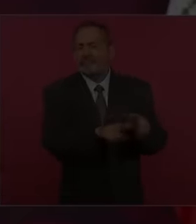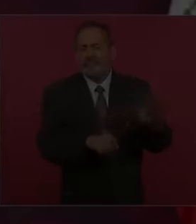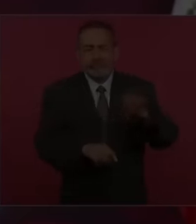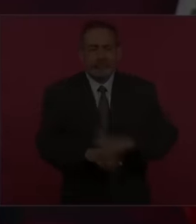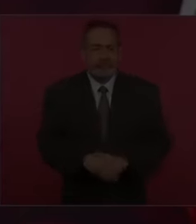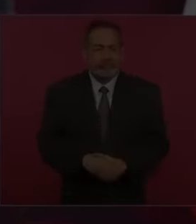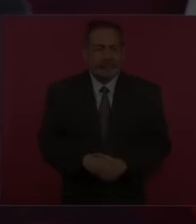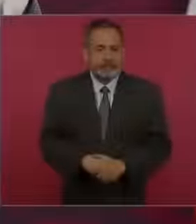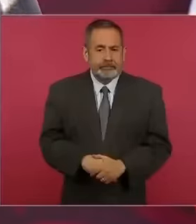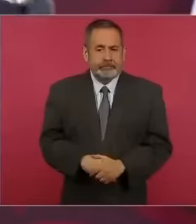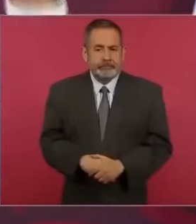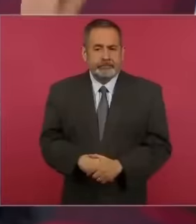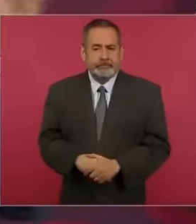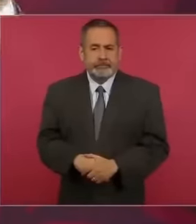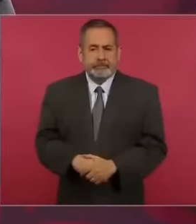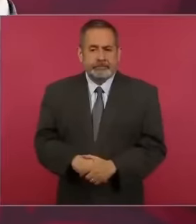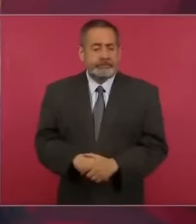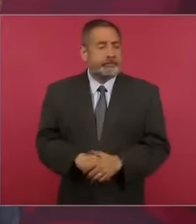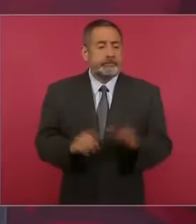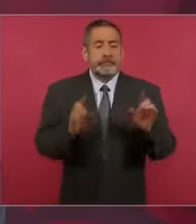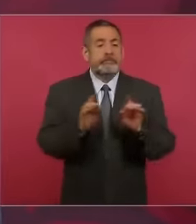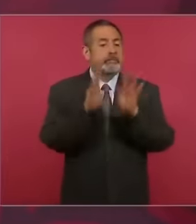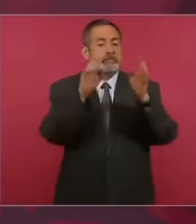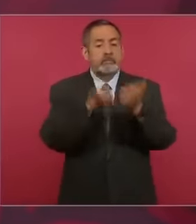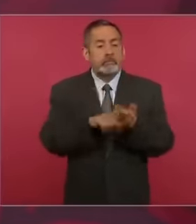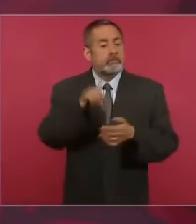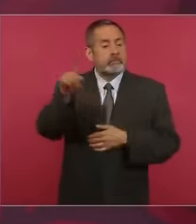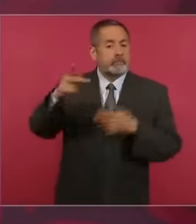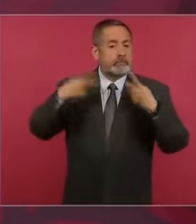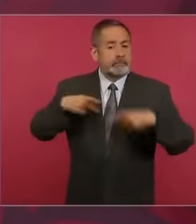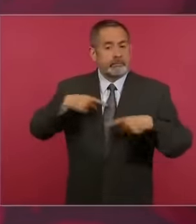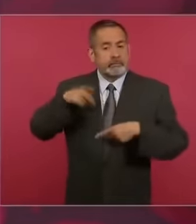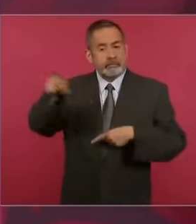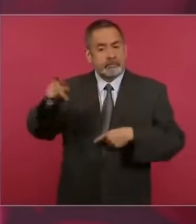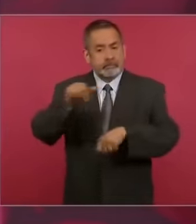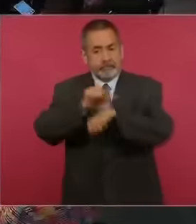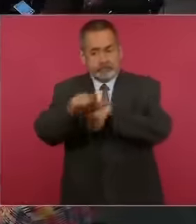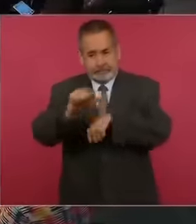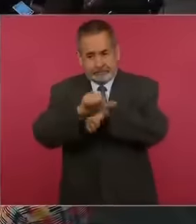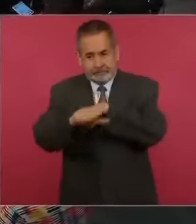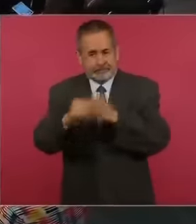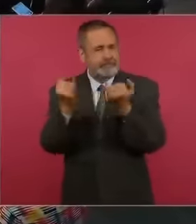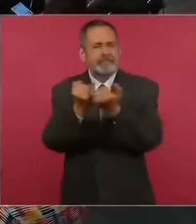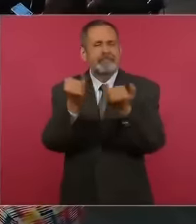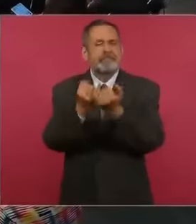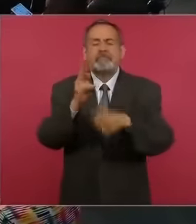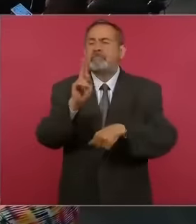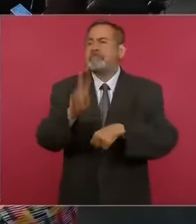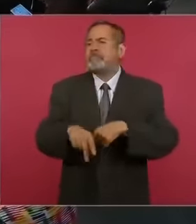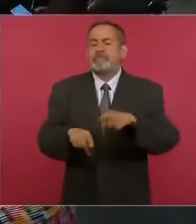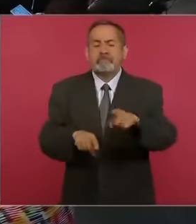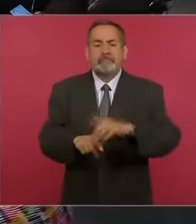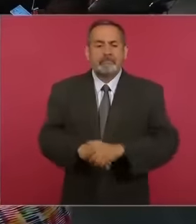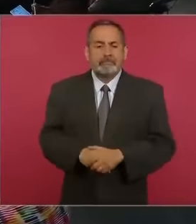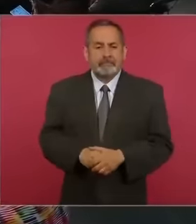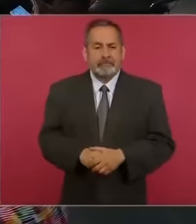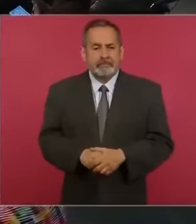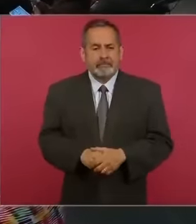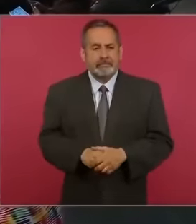Resulta que de repente sale un personaje en Argentina, así como